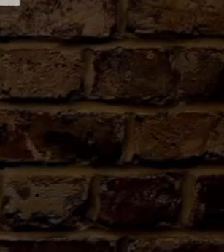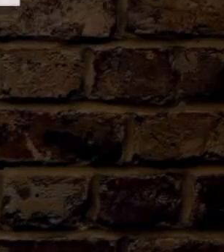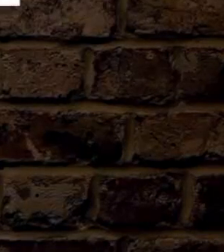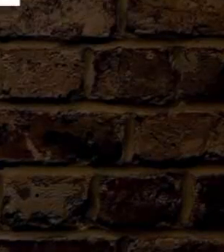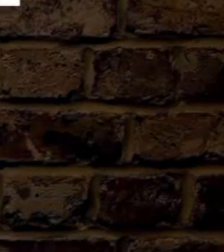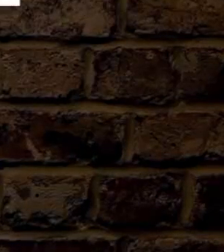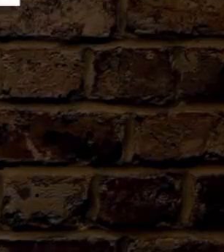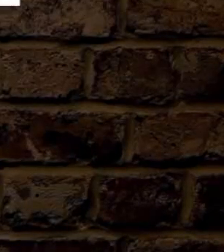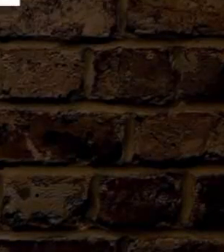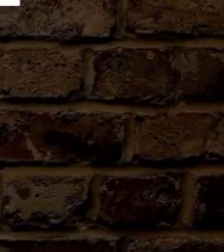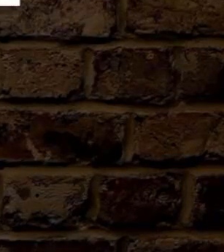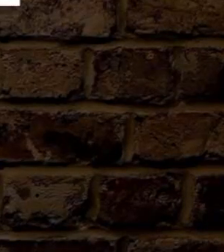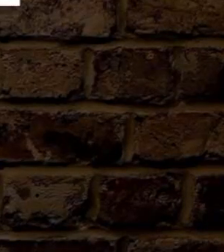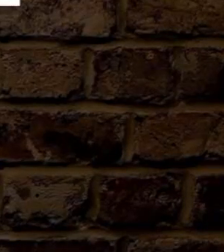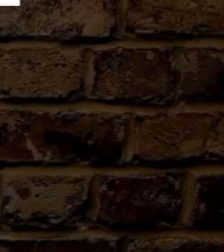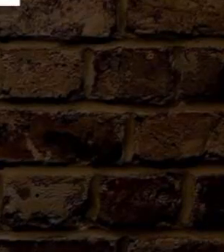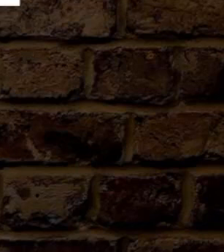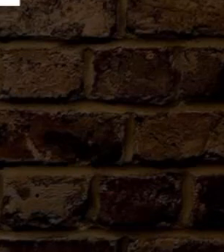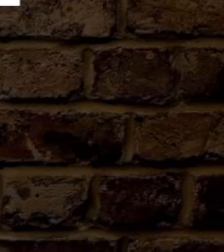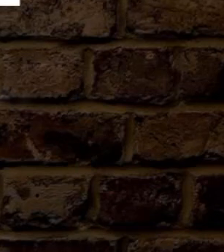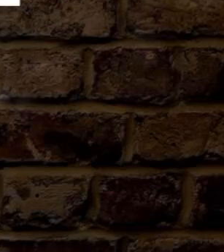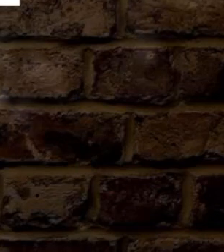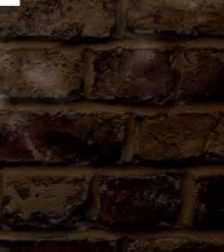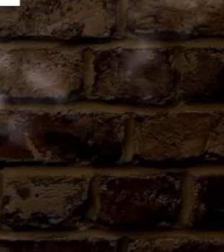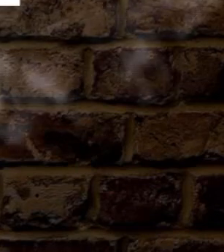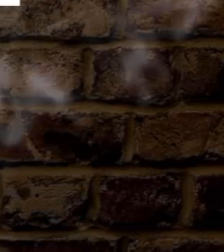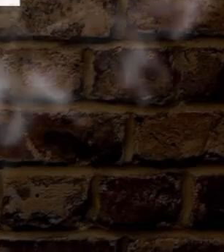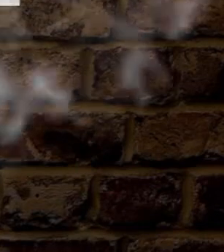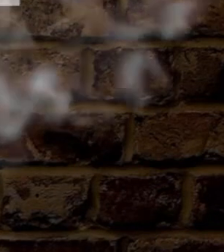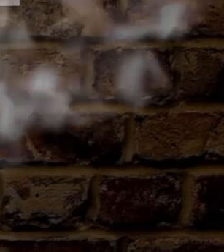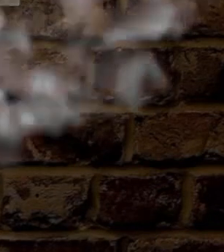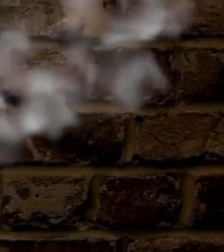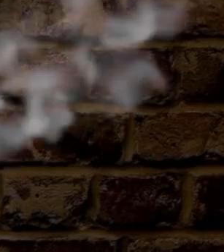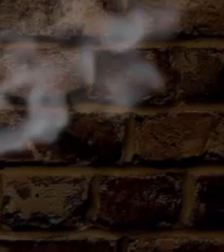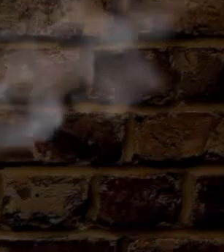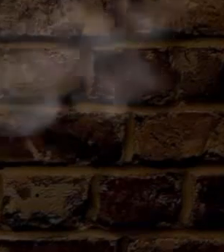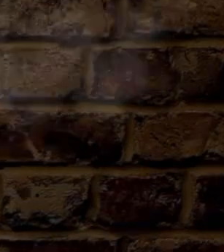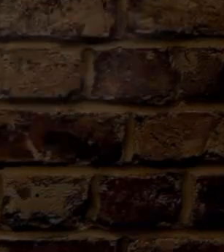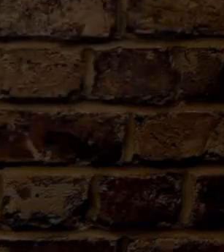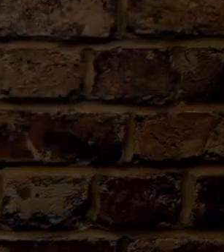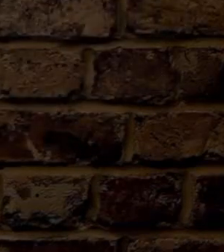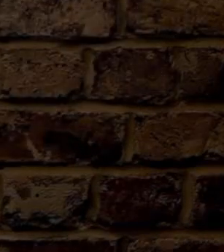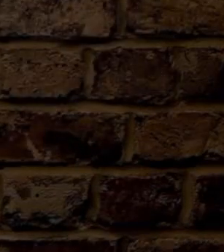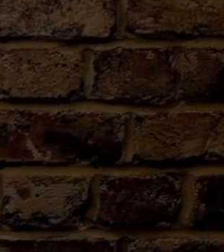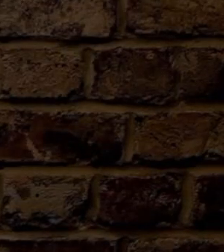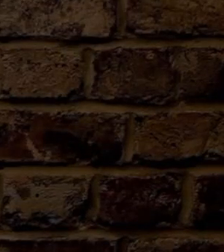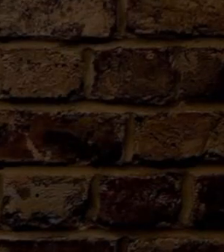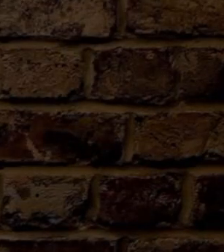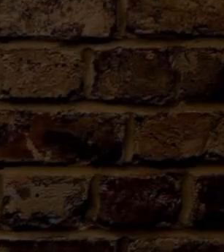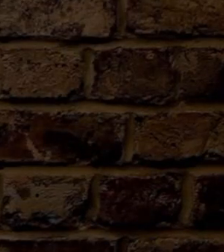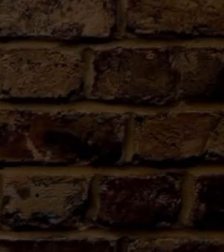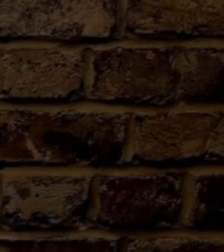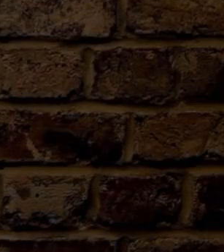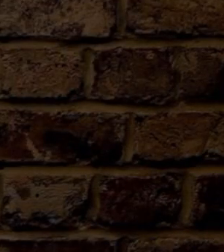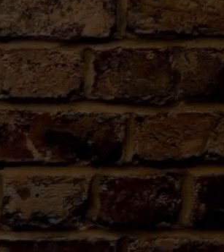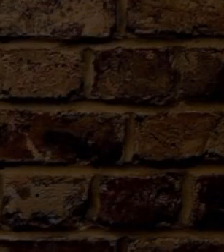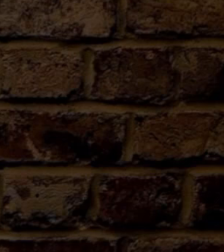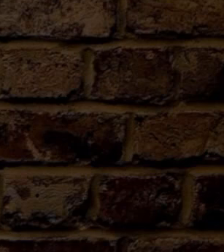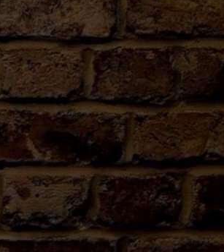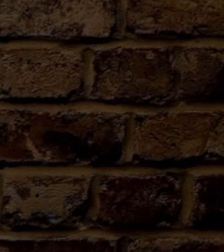Centro, Óptica Visión y Sol, un nuevo concepto en óptica. La Pamplonesa, tradicionalmente rica